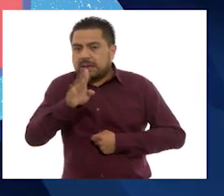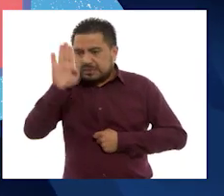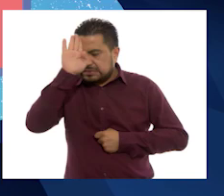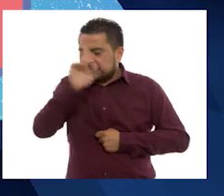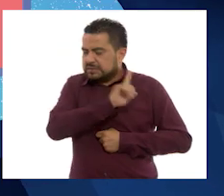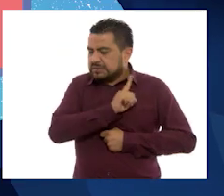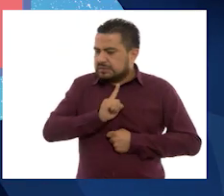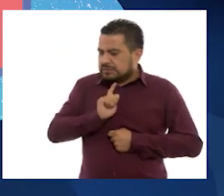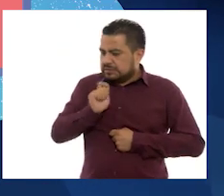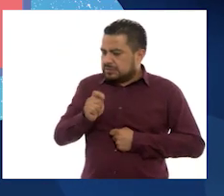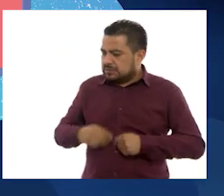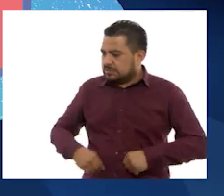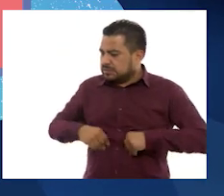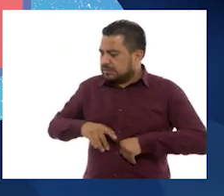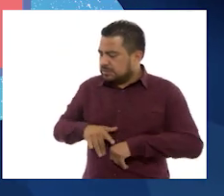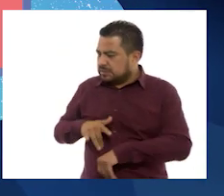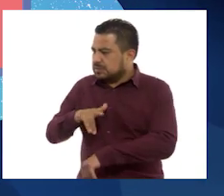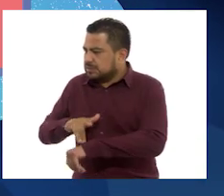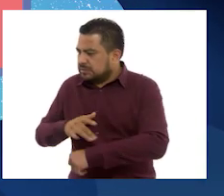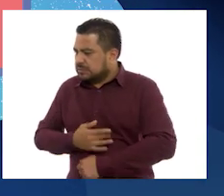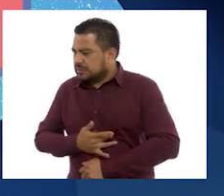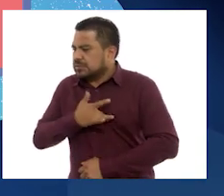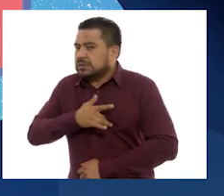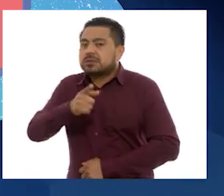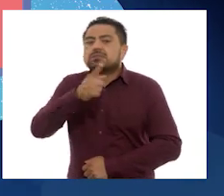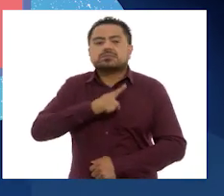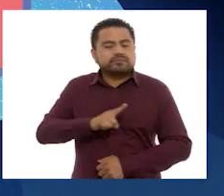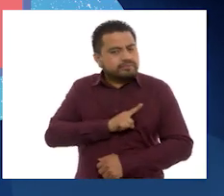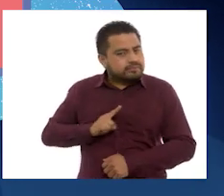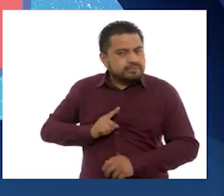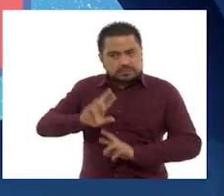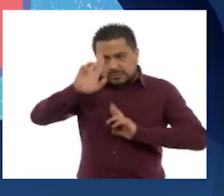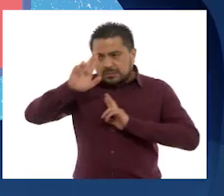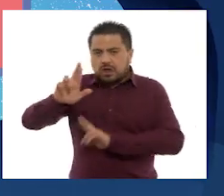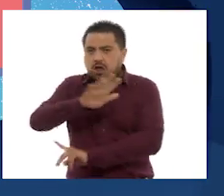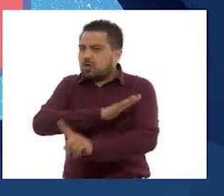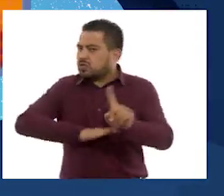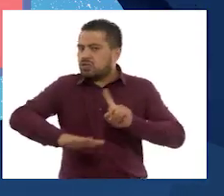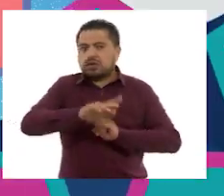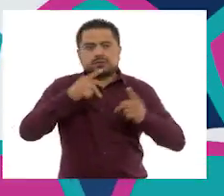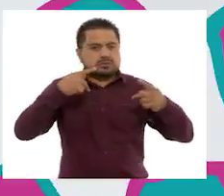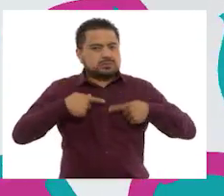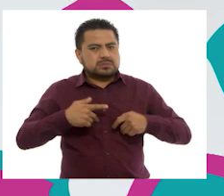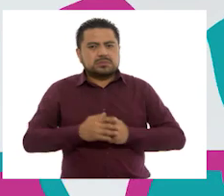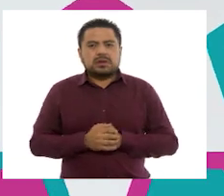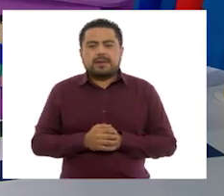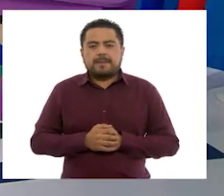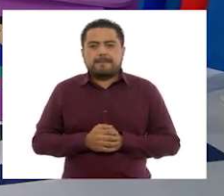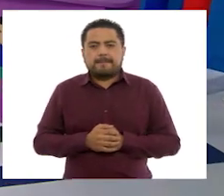demás pueden estar viviendo y sintiendo. ¡Respeta a todos los que te rodean!